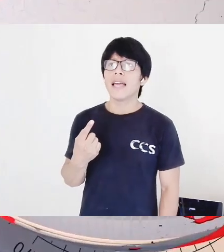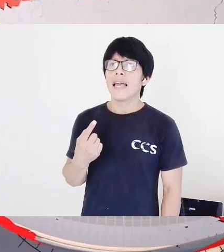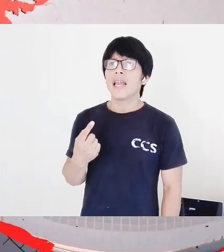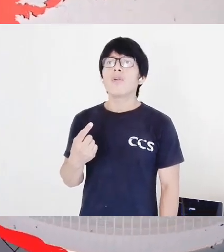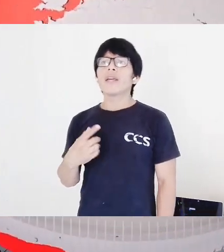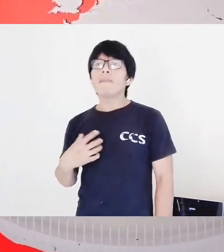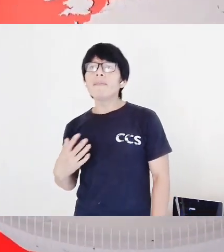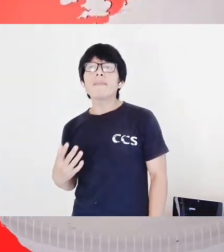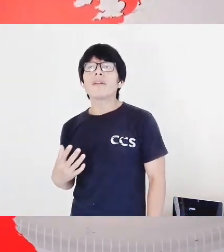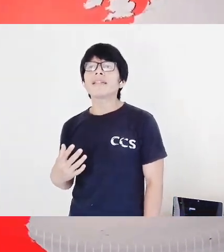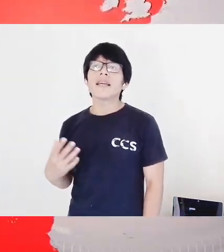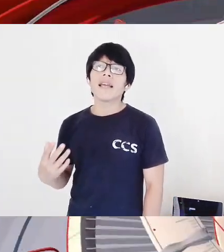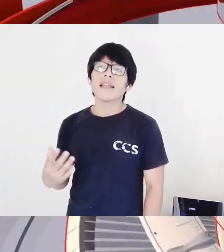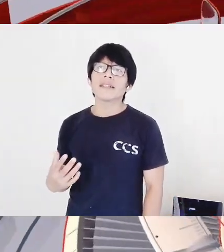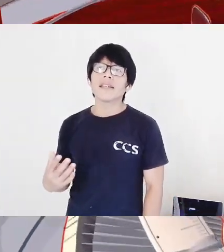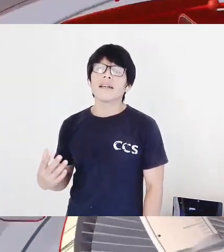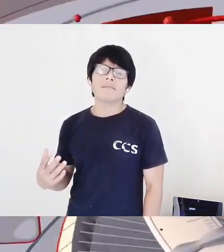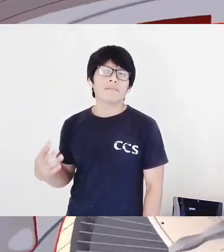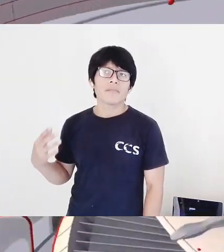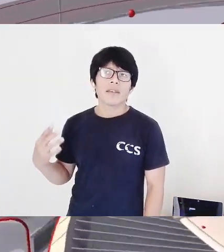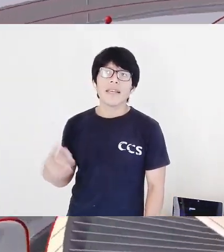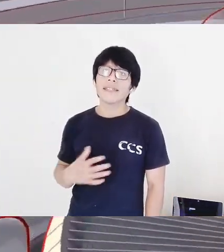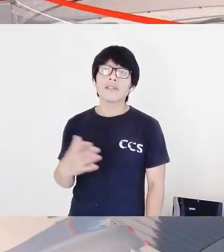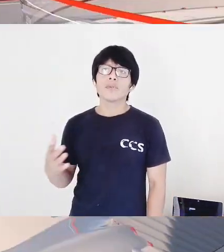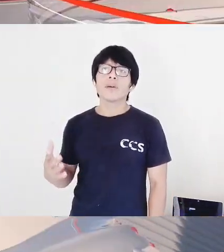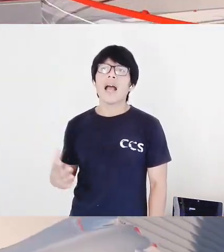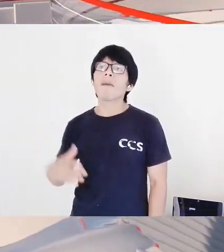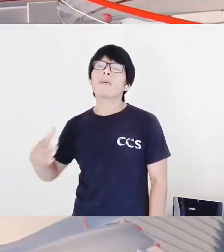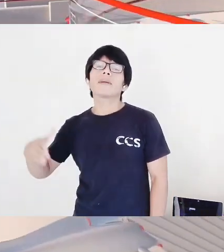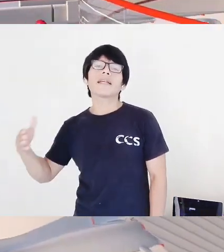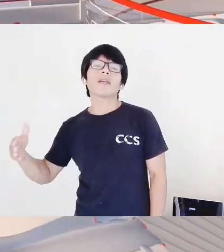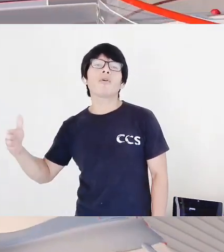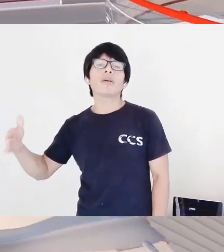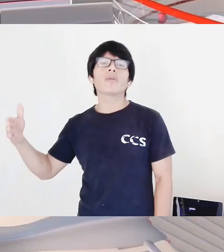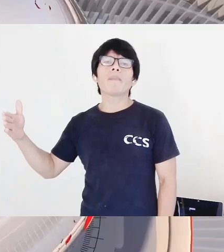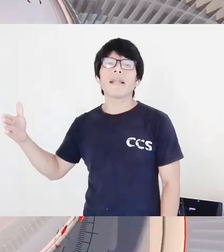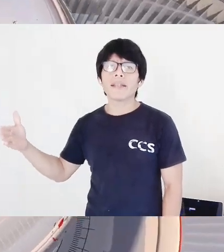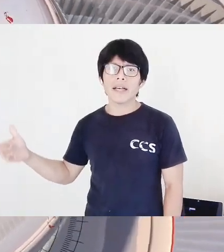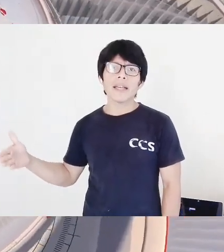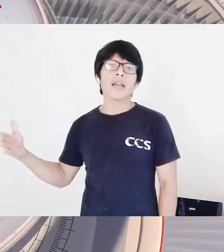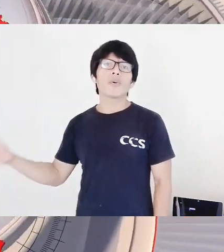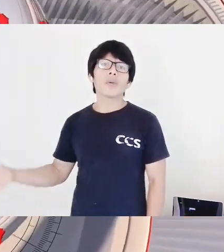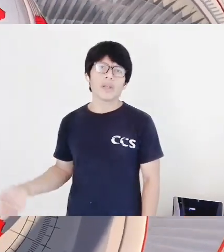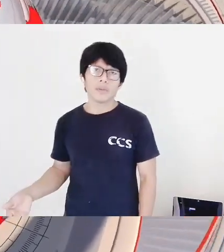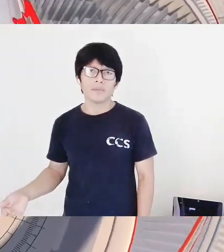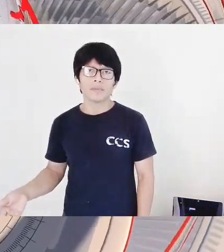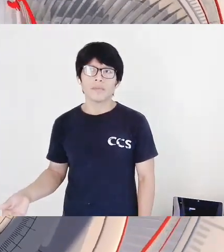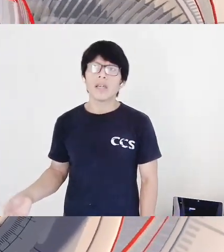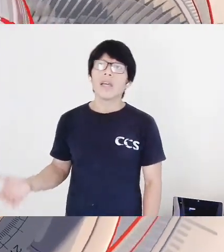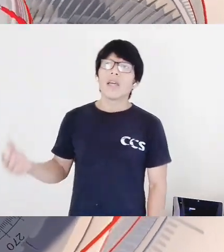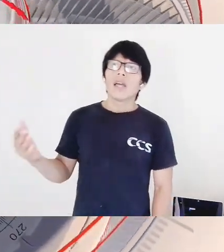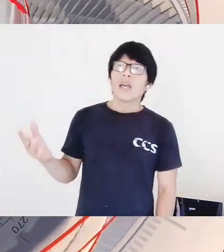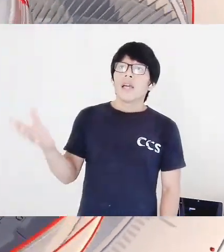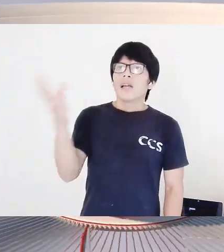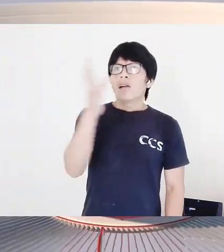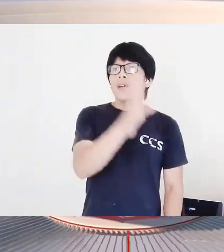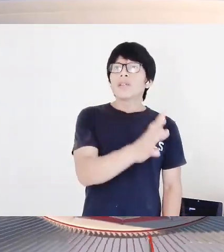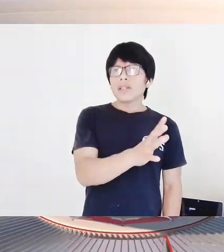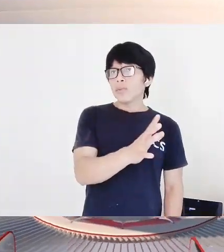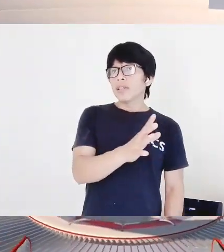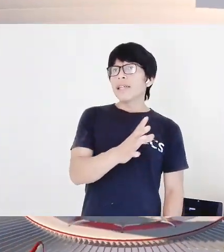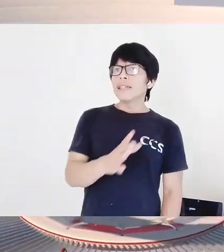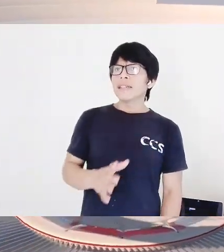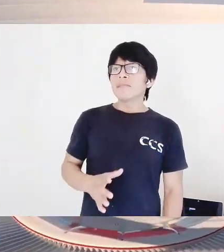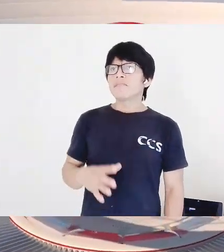O sea, lo que a mí me molesta de la derecha es eso, aprovechar el momento para atacar al gobierno.